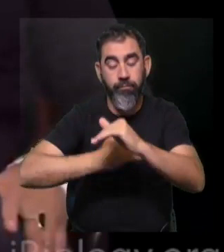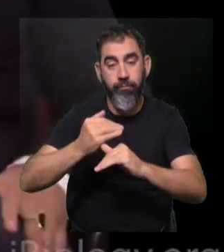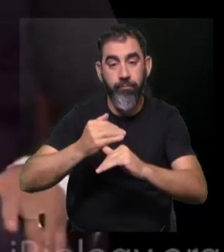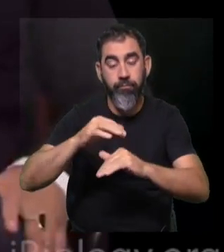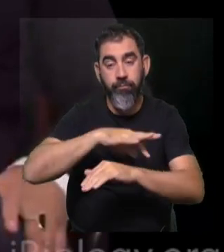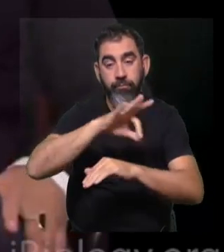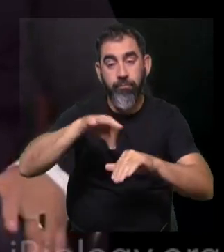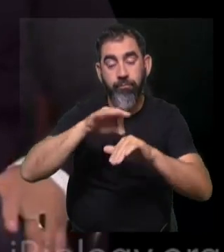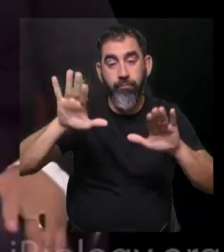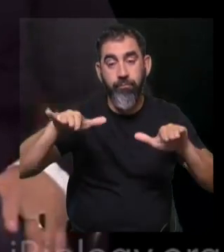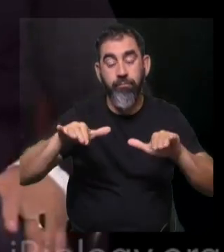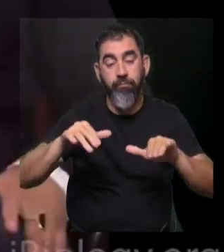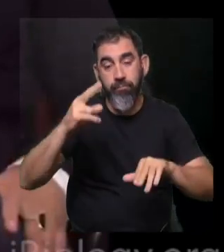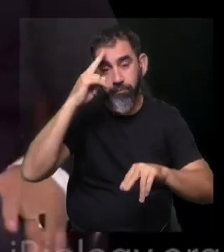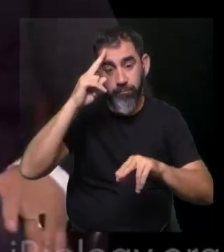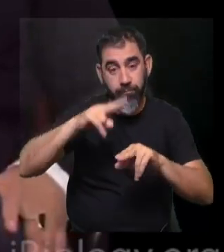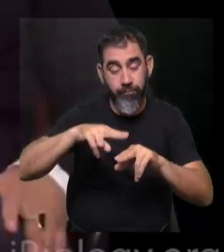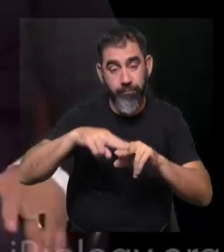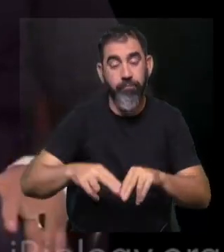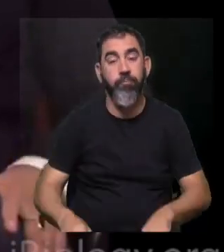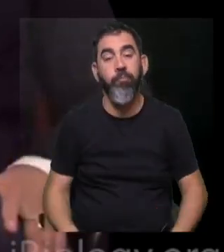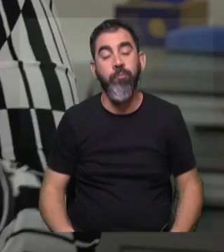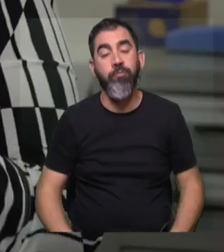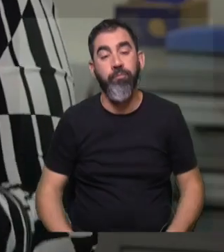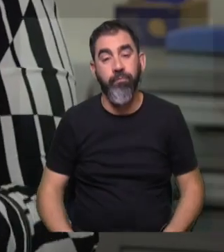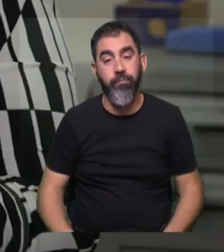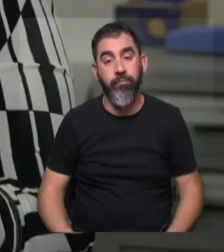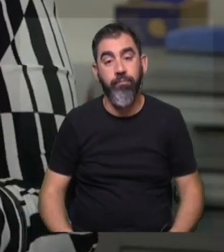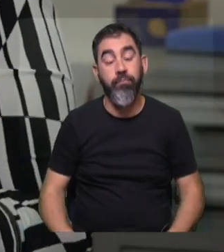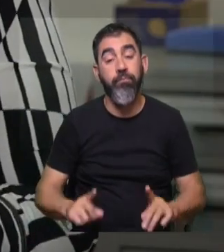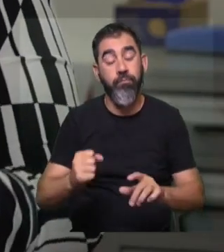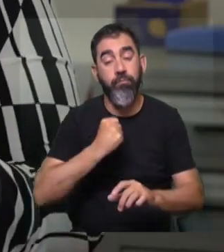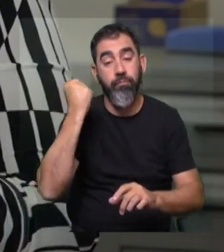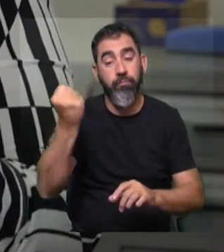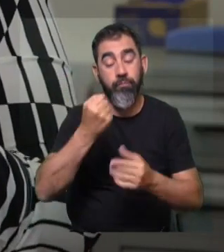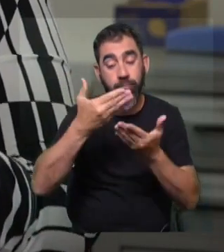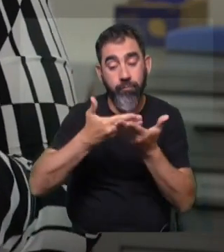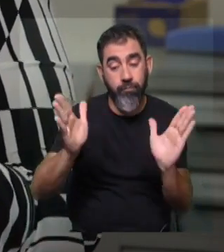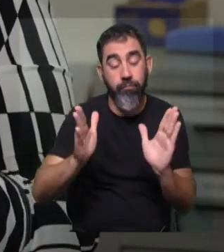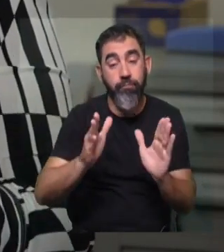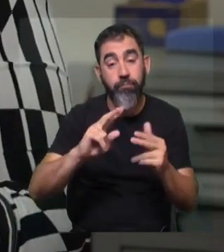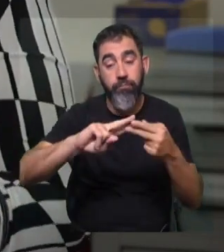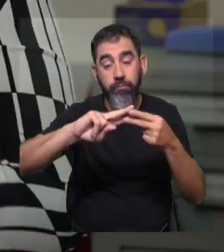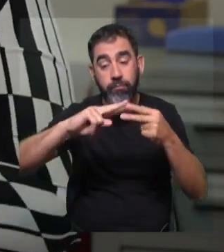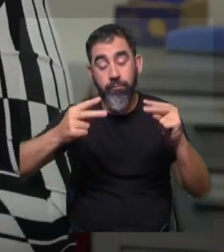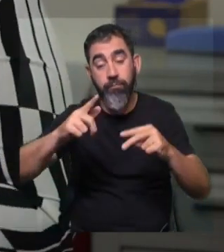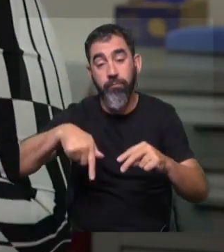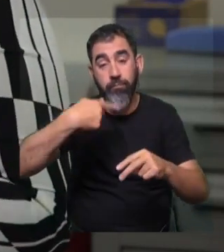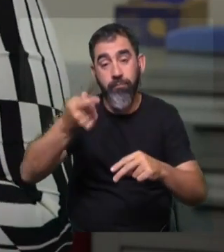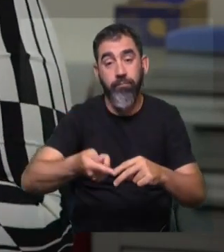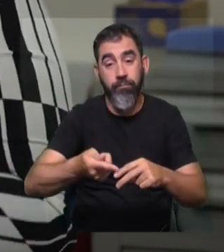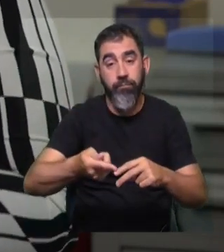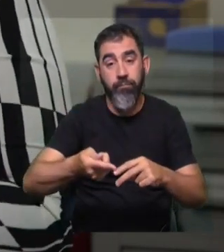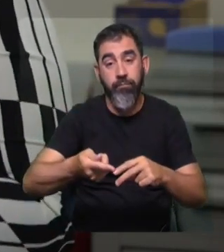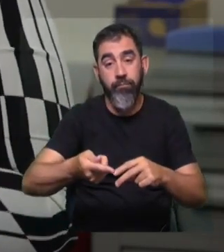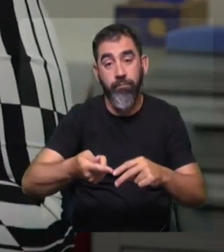el desarrollo temprano de Drosophila, y realmente abrió una ventana muy importante porque todos esos genes luego se fueron